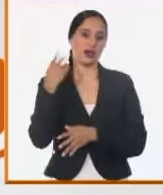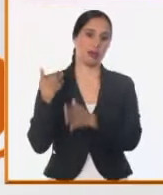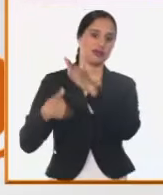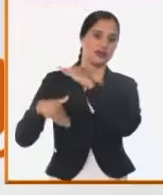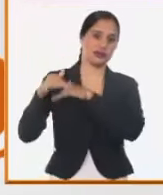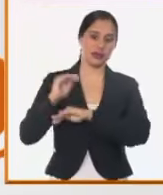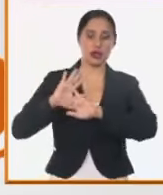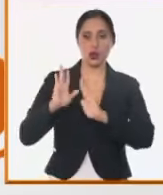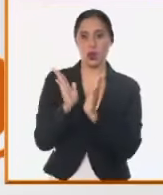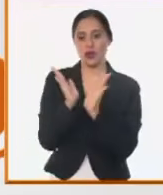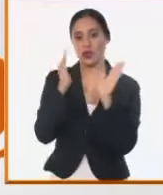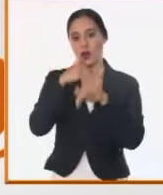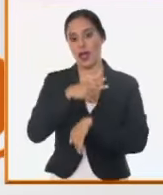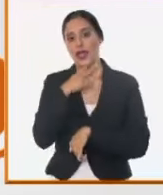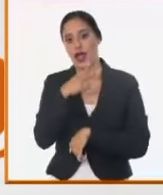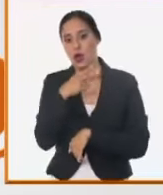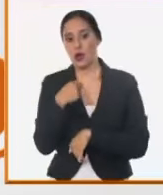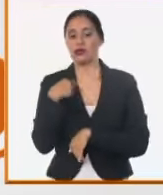Bueno,